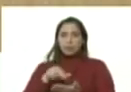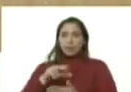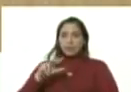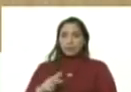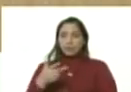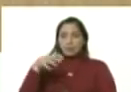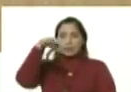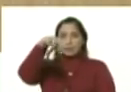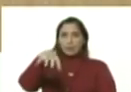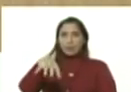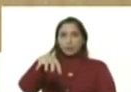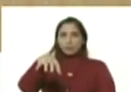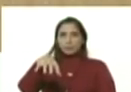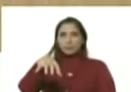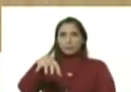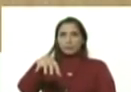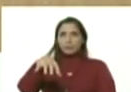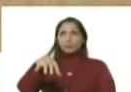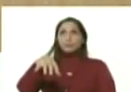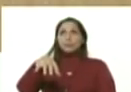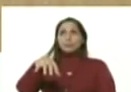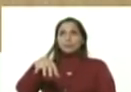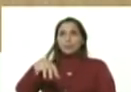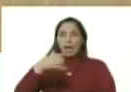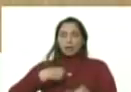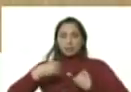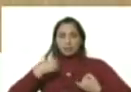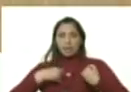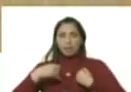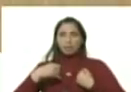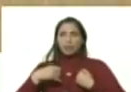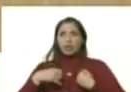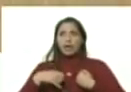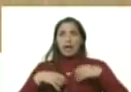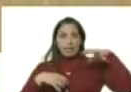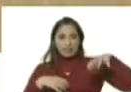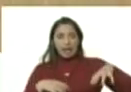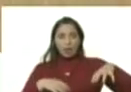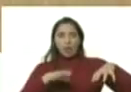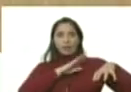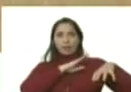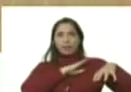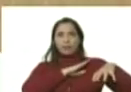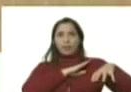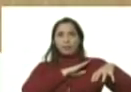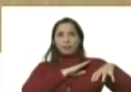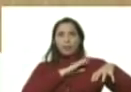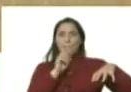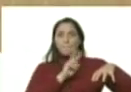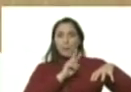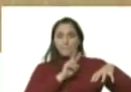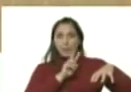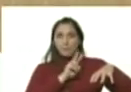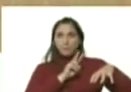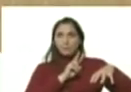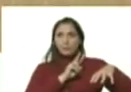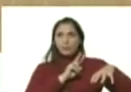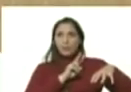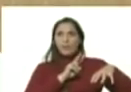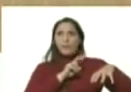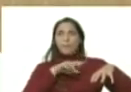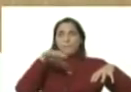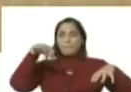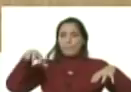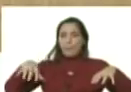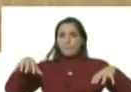Estado aceptable para el Estado receptor. El Estado acreditante en Venezuela es el Estado receptor aquí y